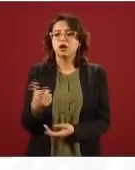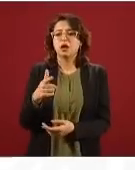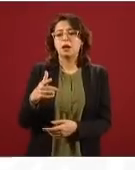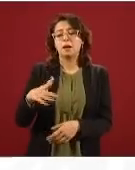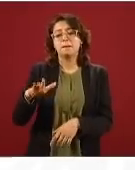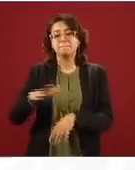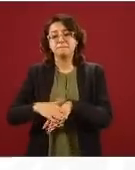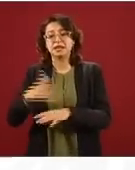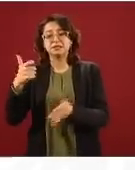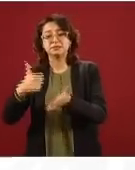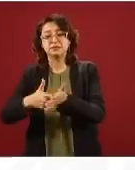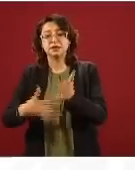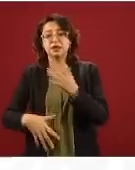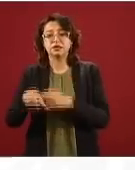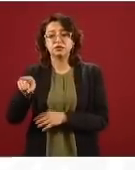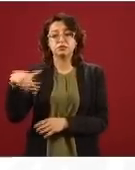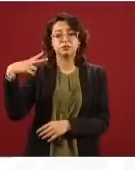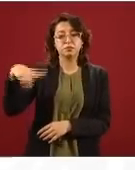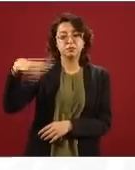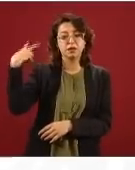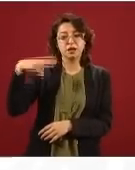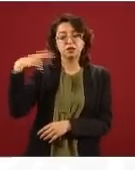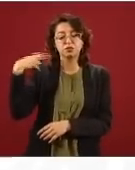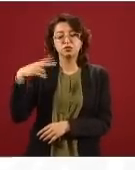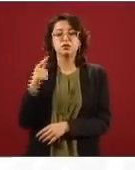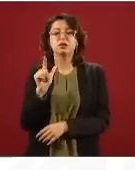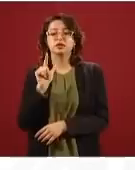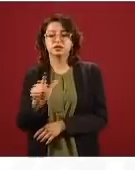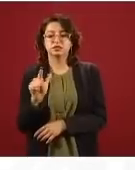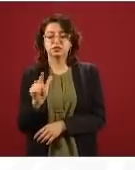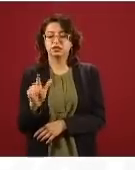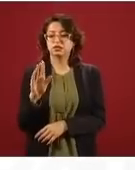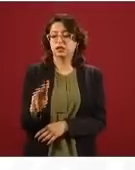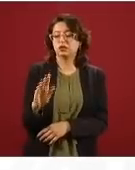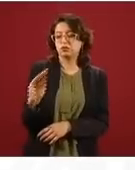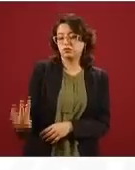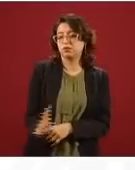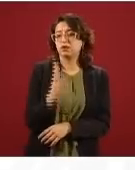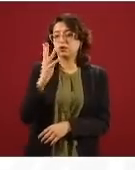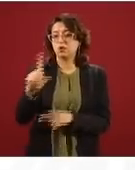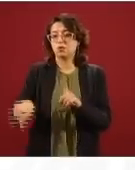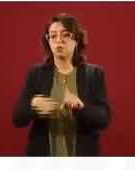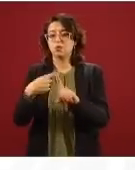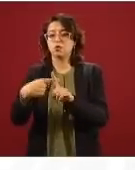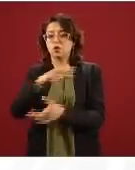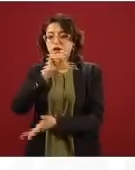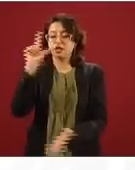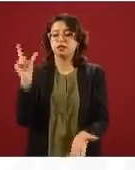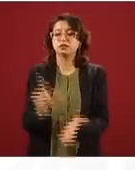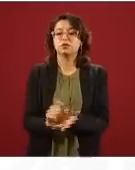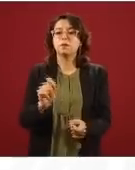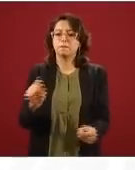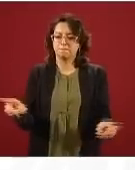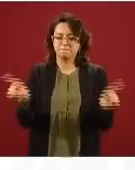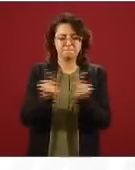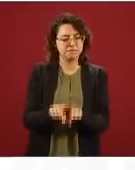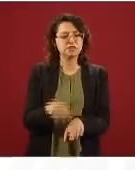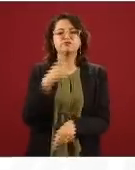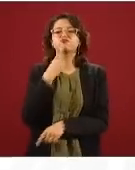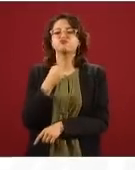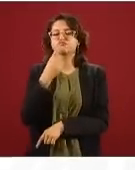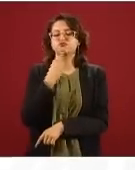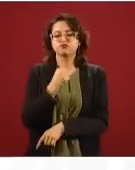Gasolinera Raquel en Veracruz, a 17.94 por litro para el mismo